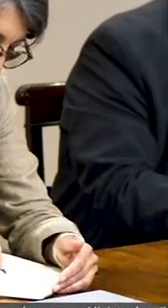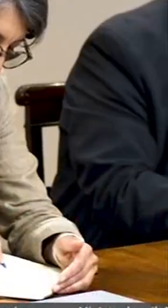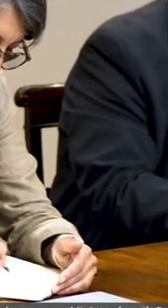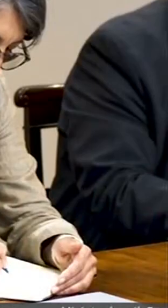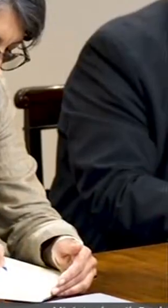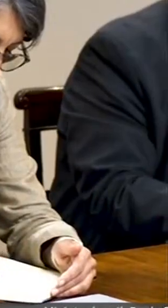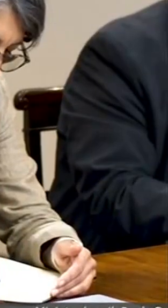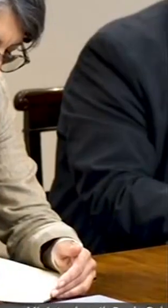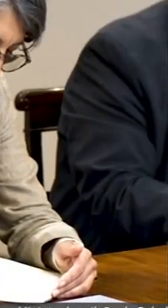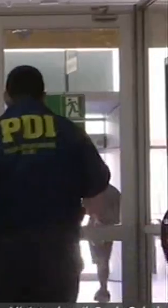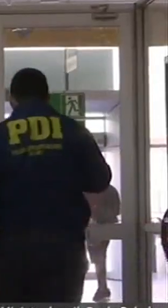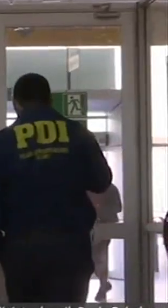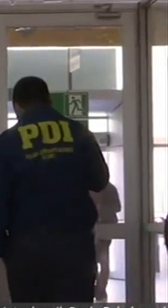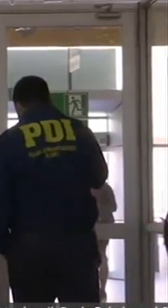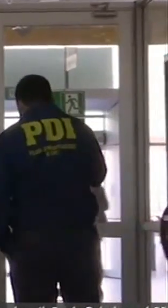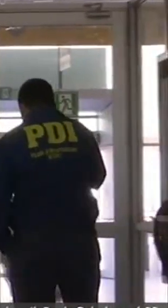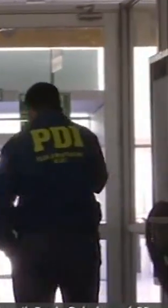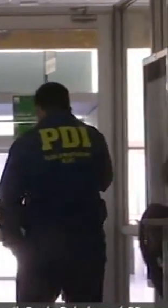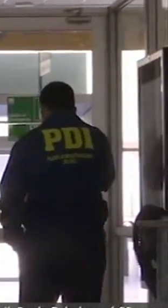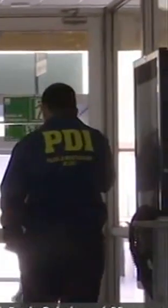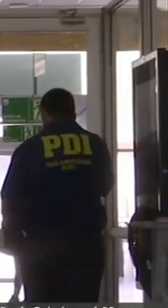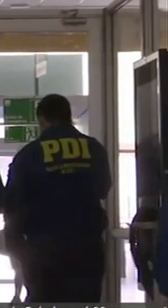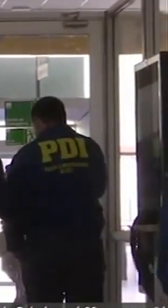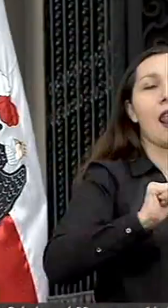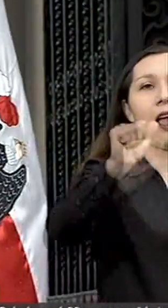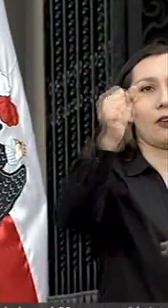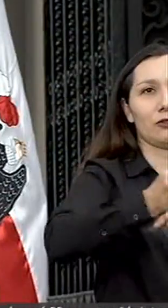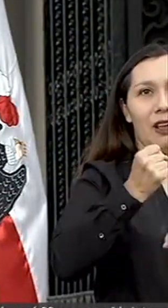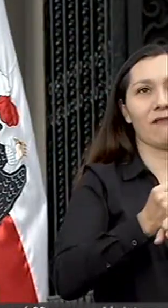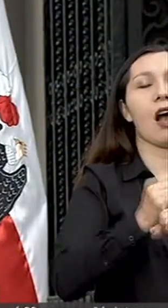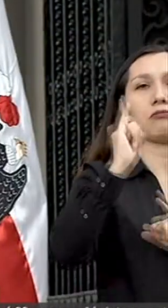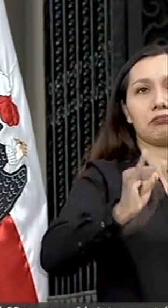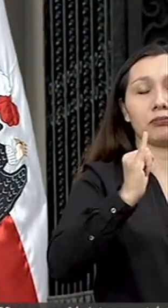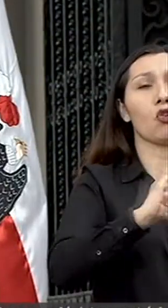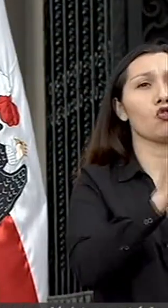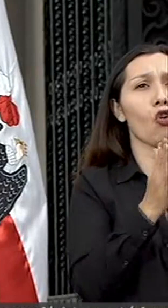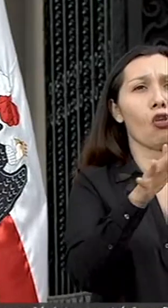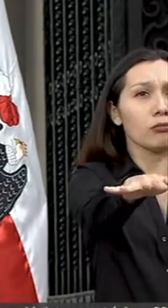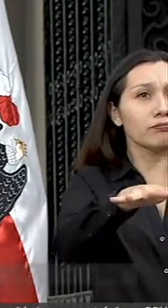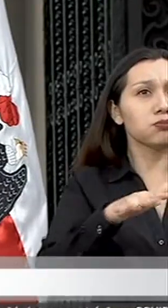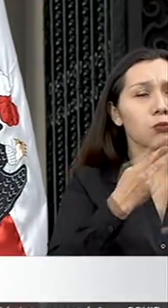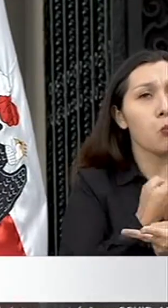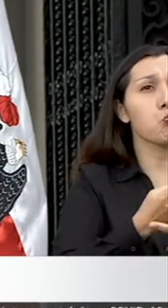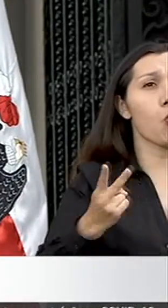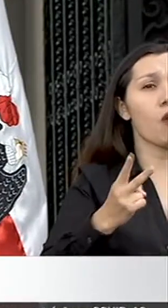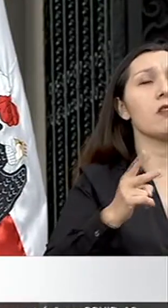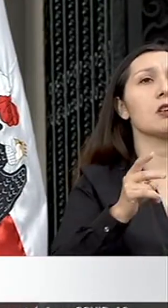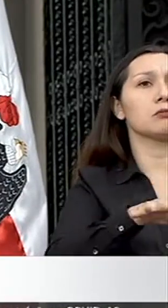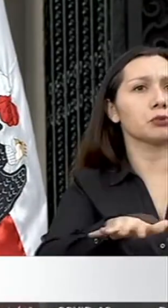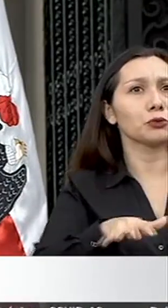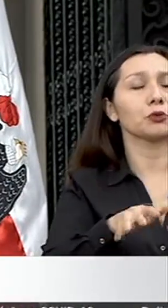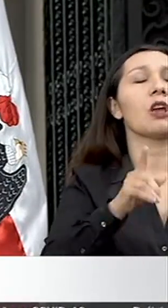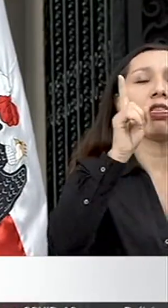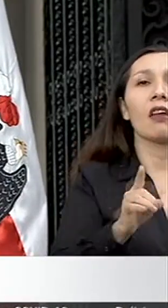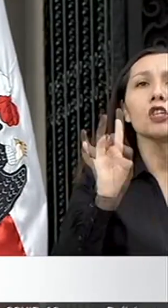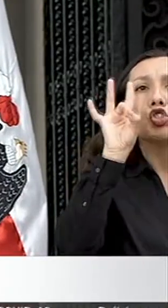un plan de acción que incluye medidas aún más rigurosas. Todas las ceremonias o eventos o actos públicos que se realicen deberán